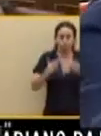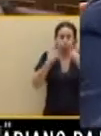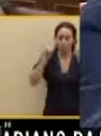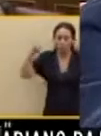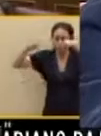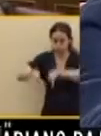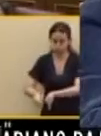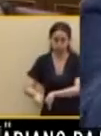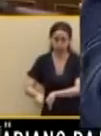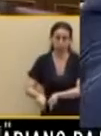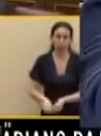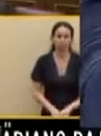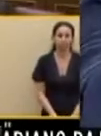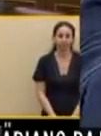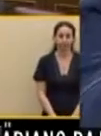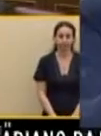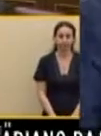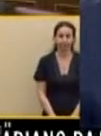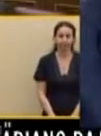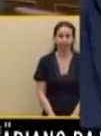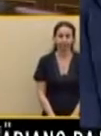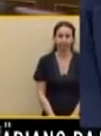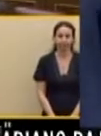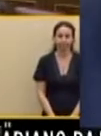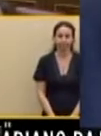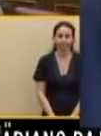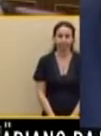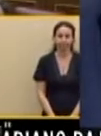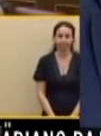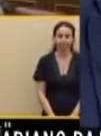batalla dentro de la izquierda donde el pp de otra cosa